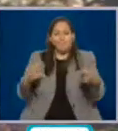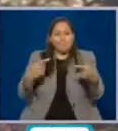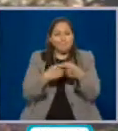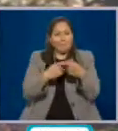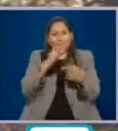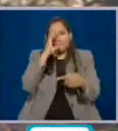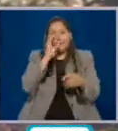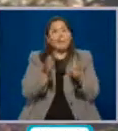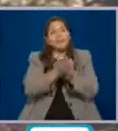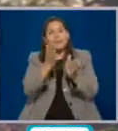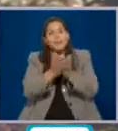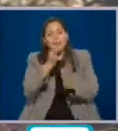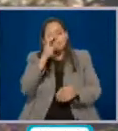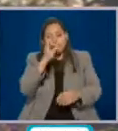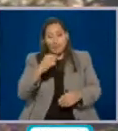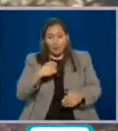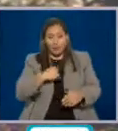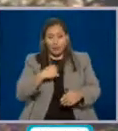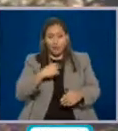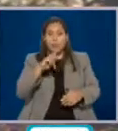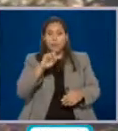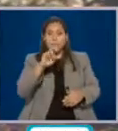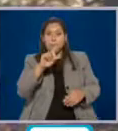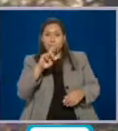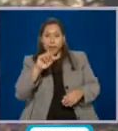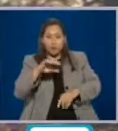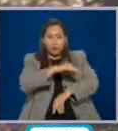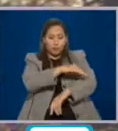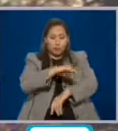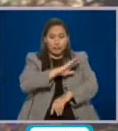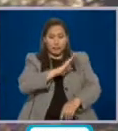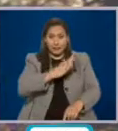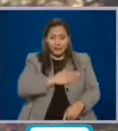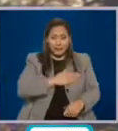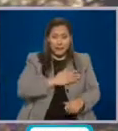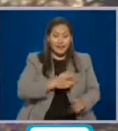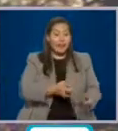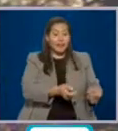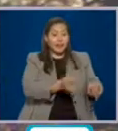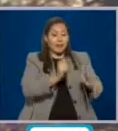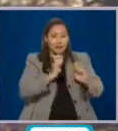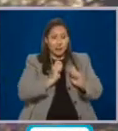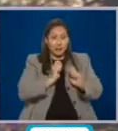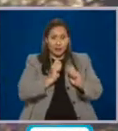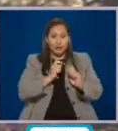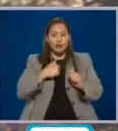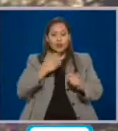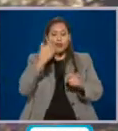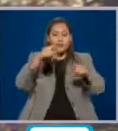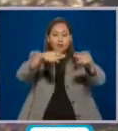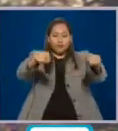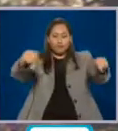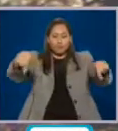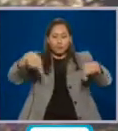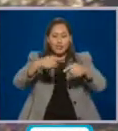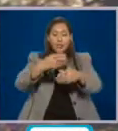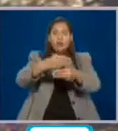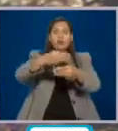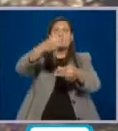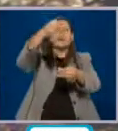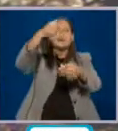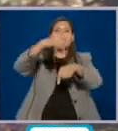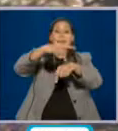Y entonces ese arquitecto, que era Pedro de Hidalgo, un español, decide que iba a hacer pues la columna, y la columna tiene